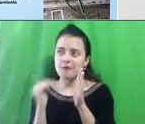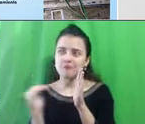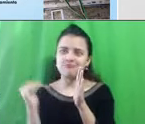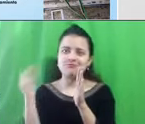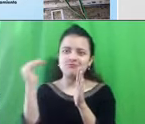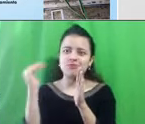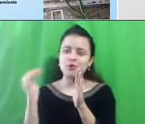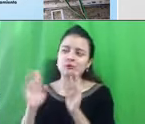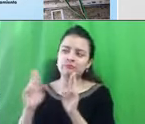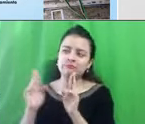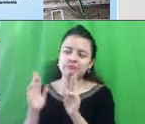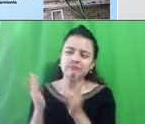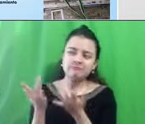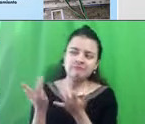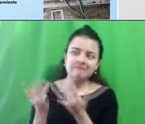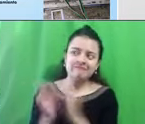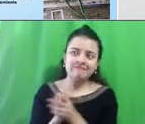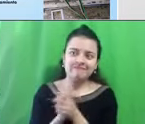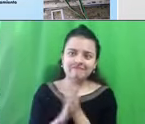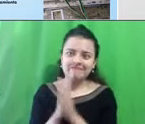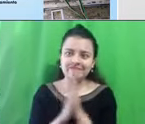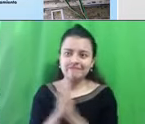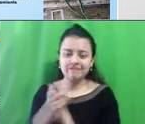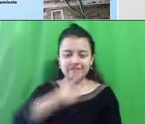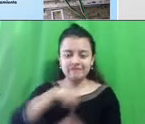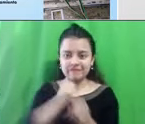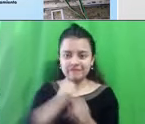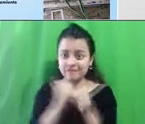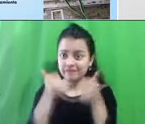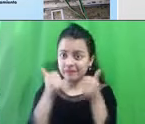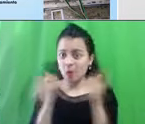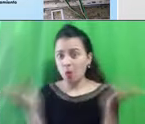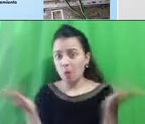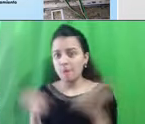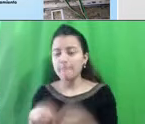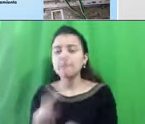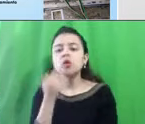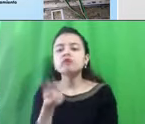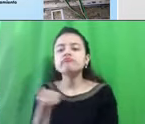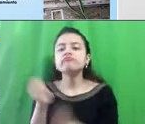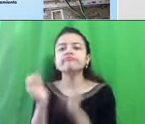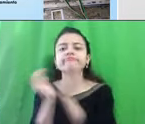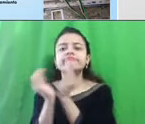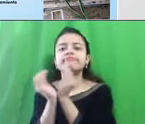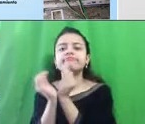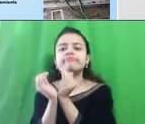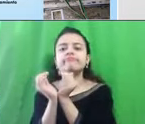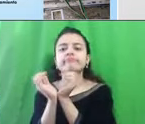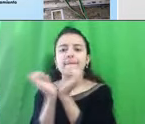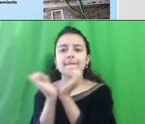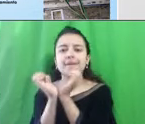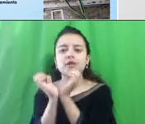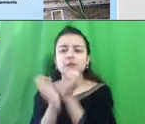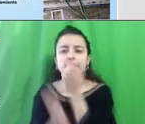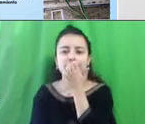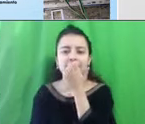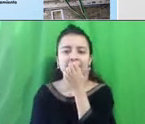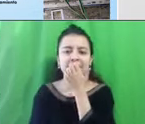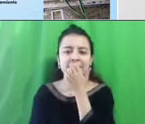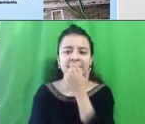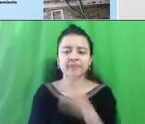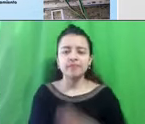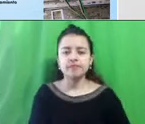de cómo nos fue en el 2021 en el mes de mayo a través del FURAC. Pero en el 2020 subimos